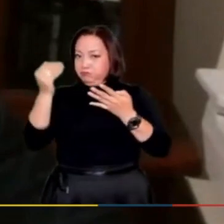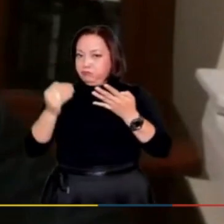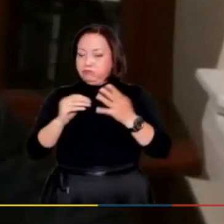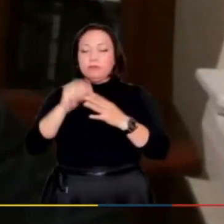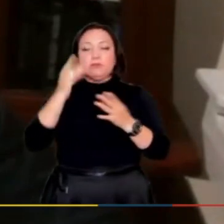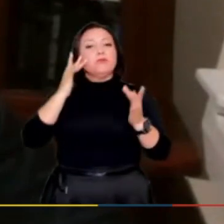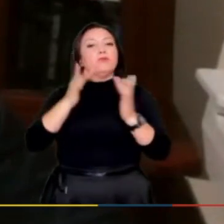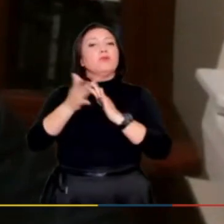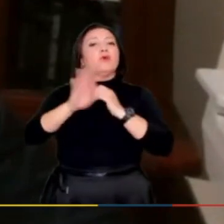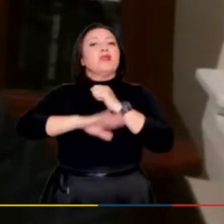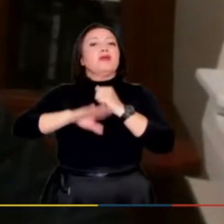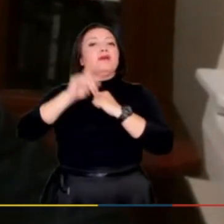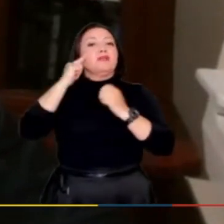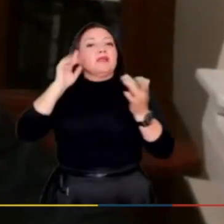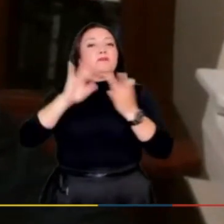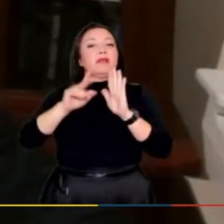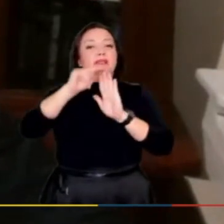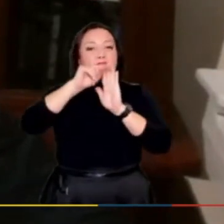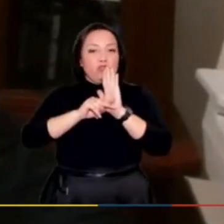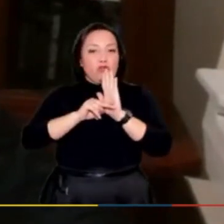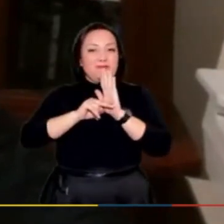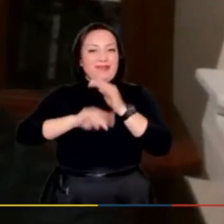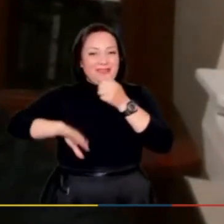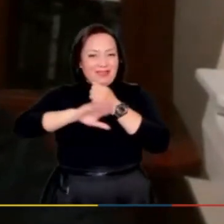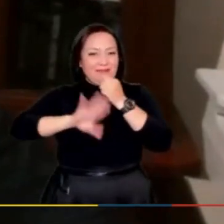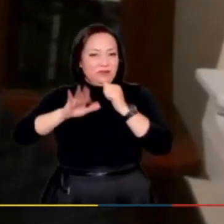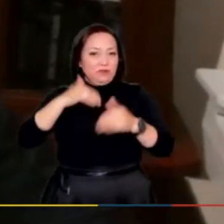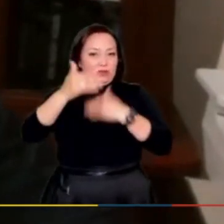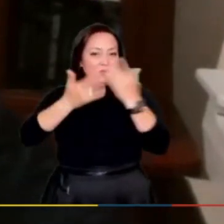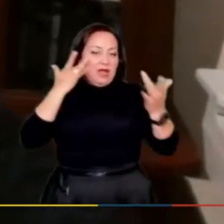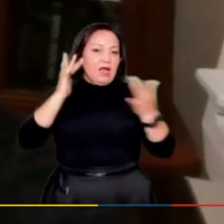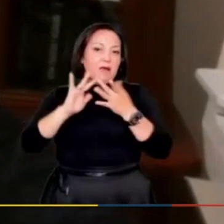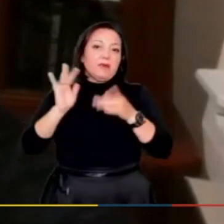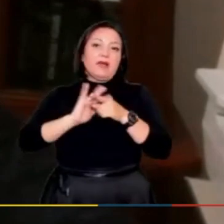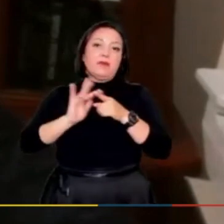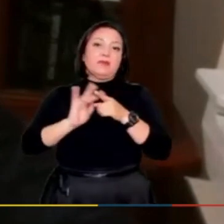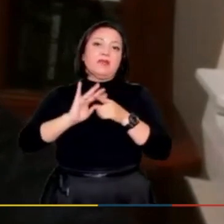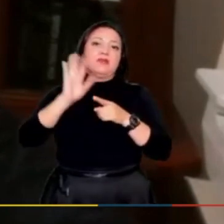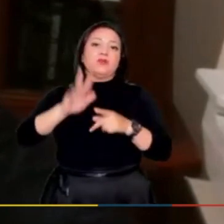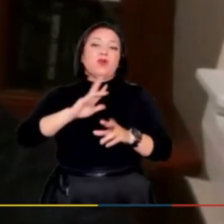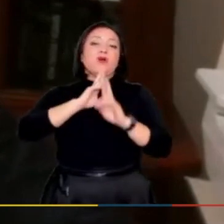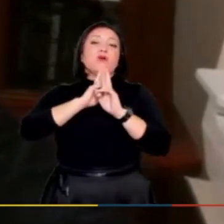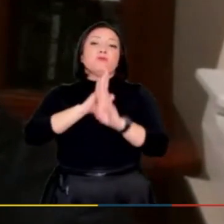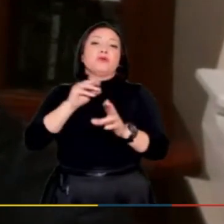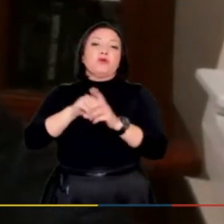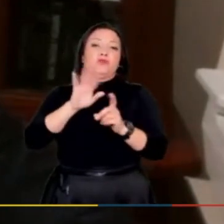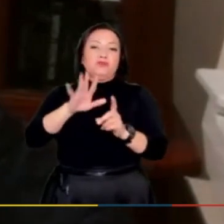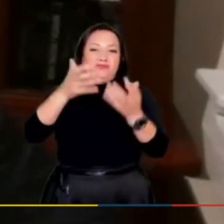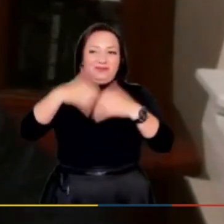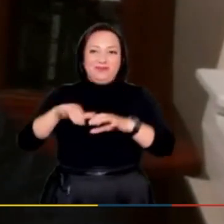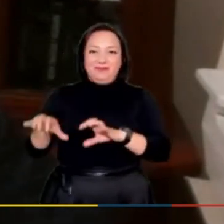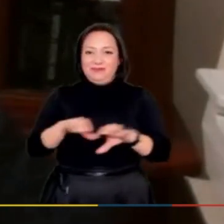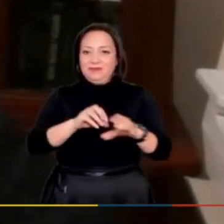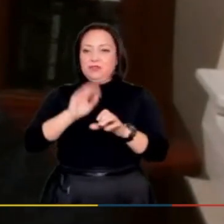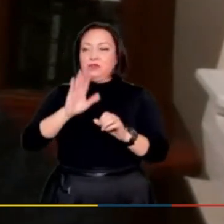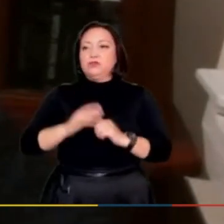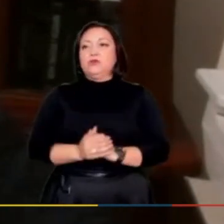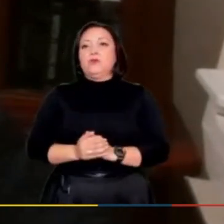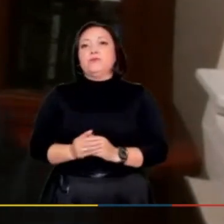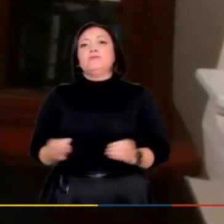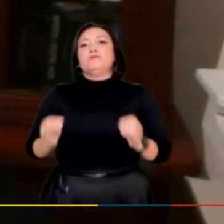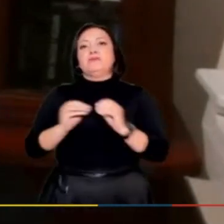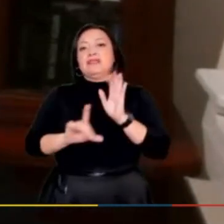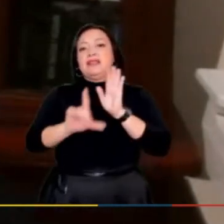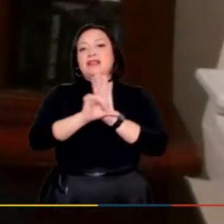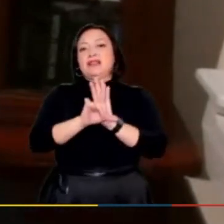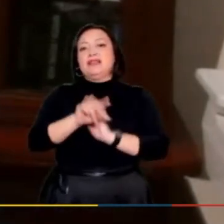partiendo de la base de establecer el marco normativo vigente para la época de las operaciones, partiendo de las leyes